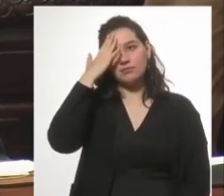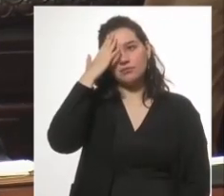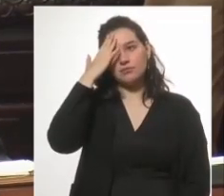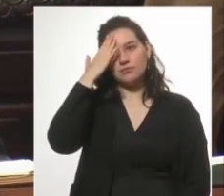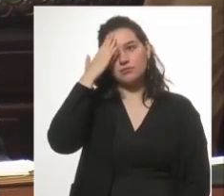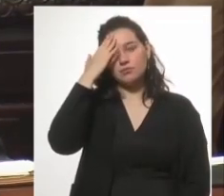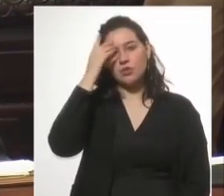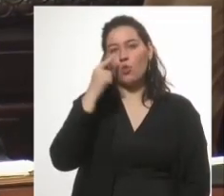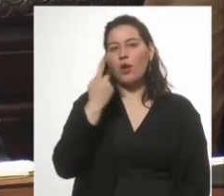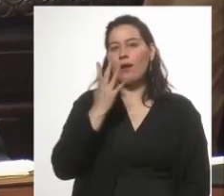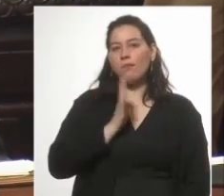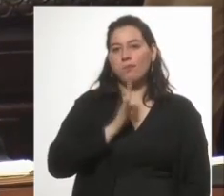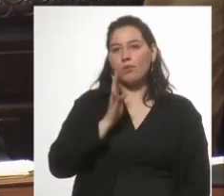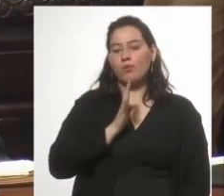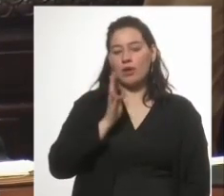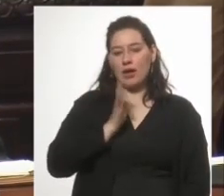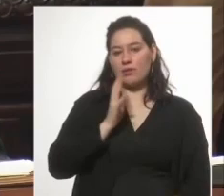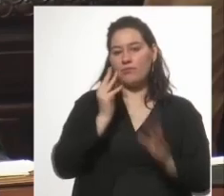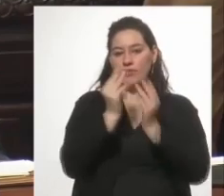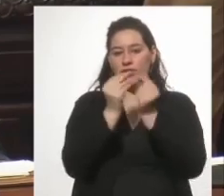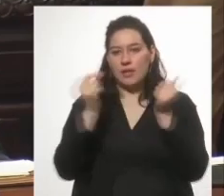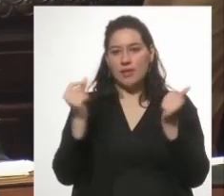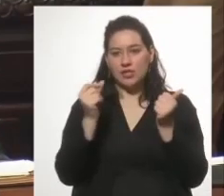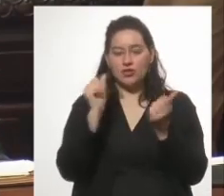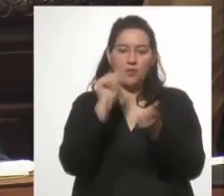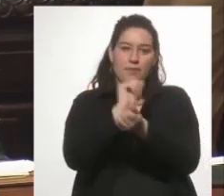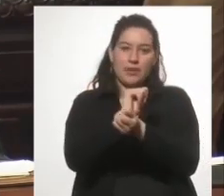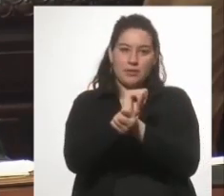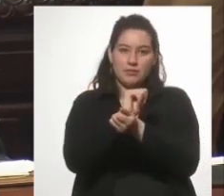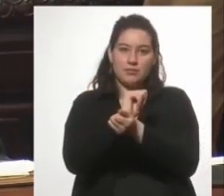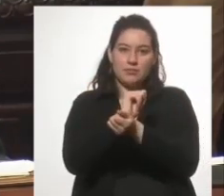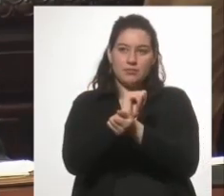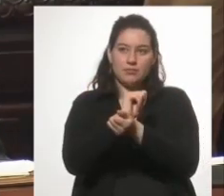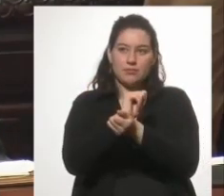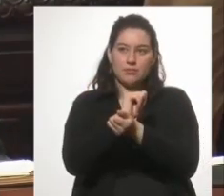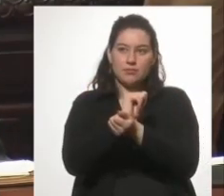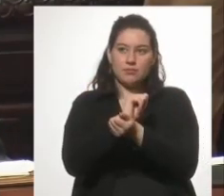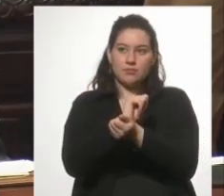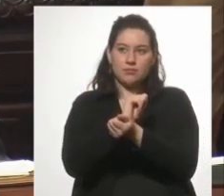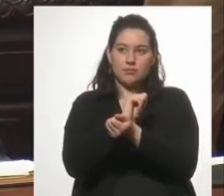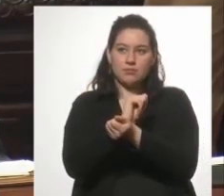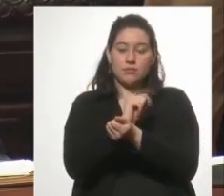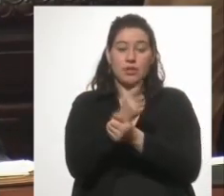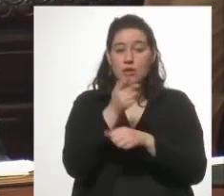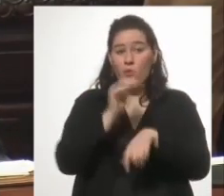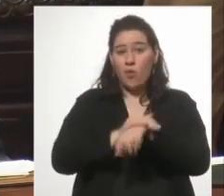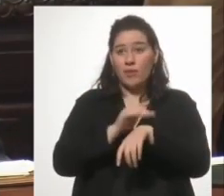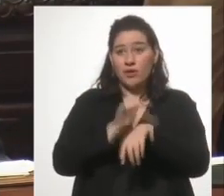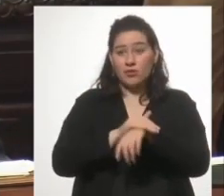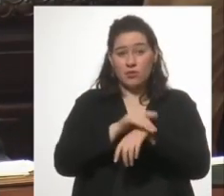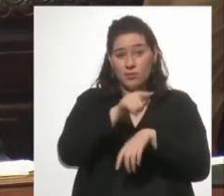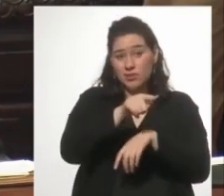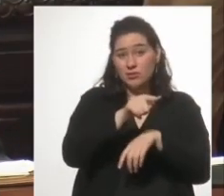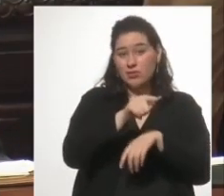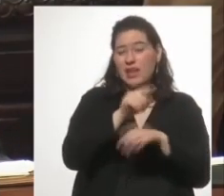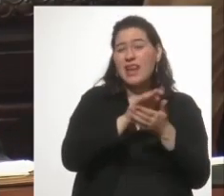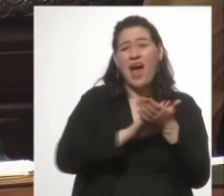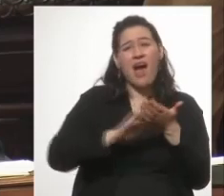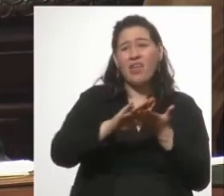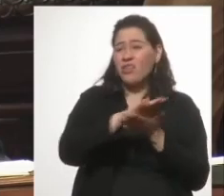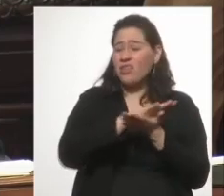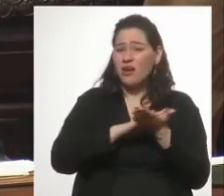una detenida desaparecida. Nada hizo en ese momento el funcionario